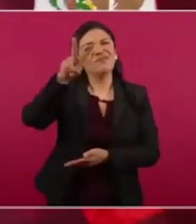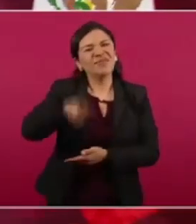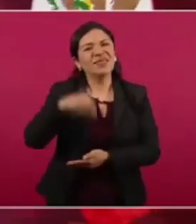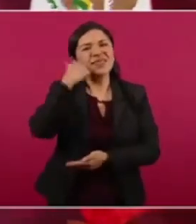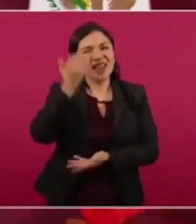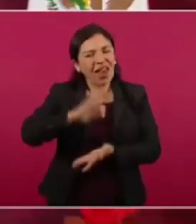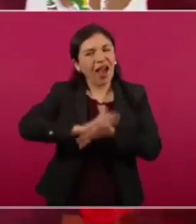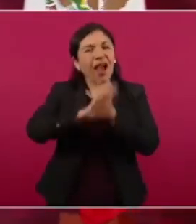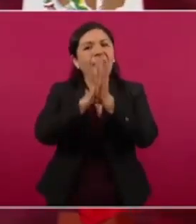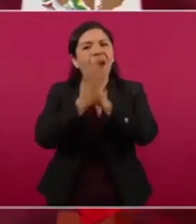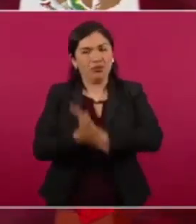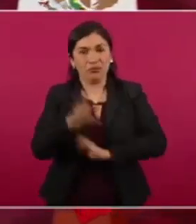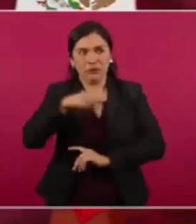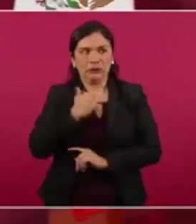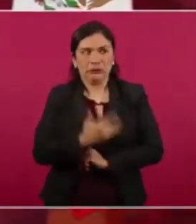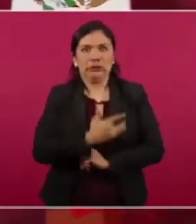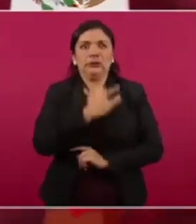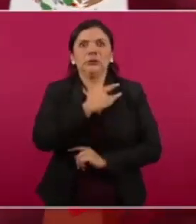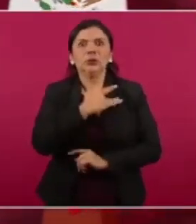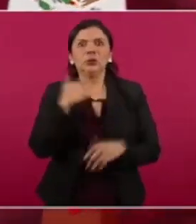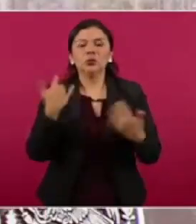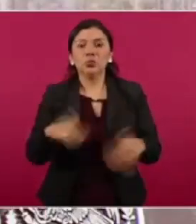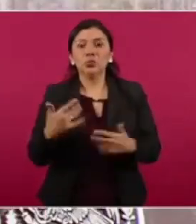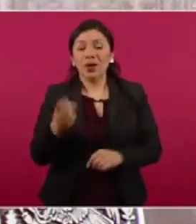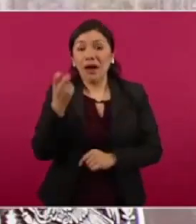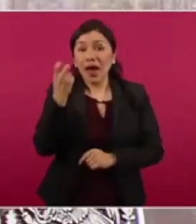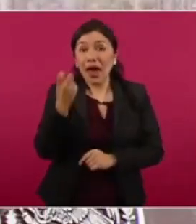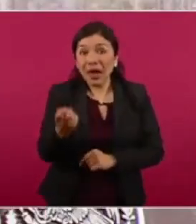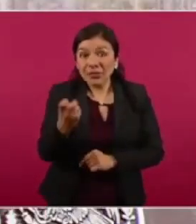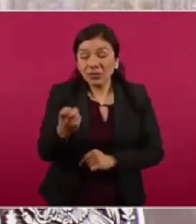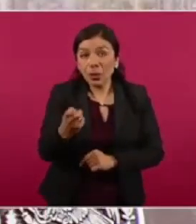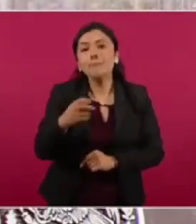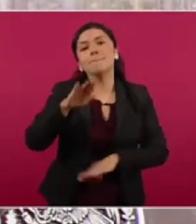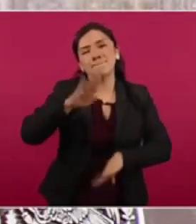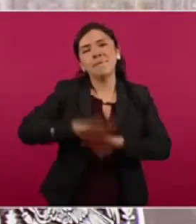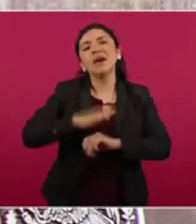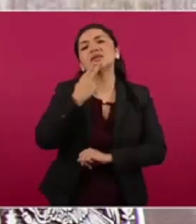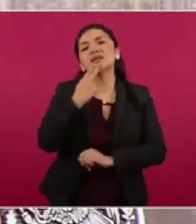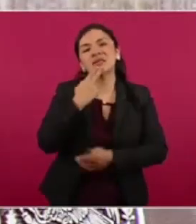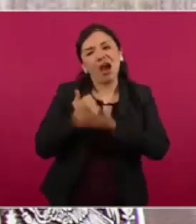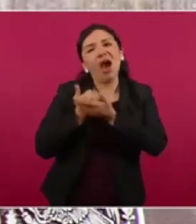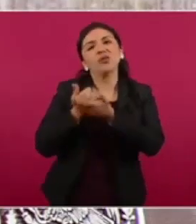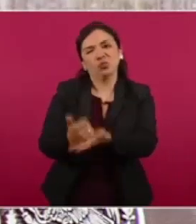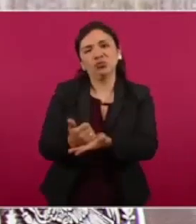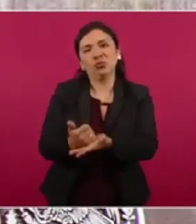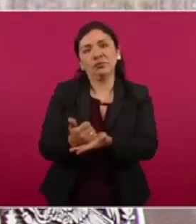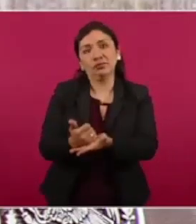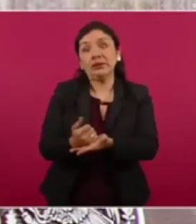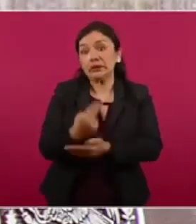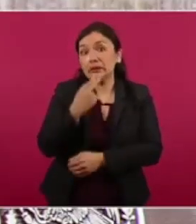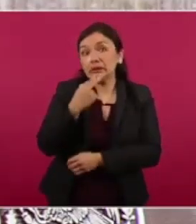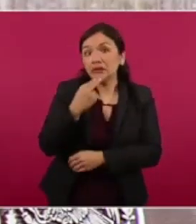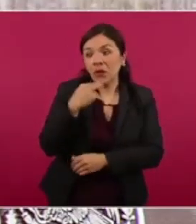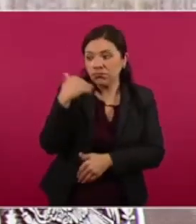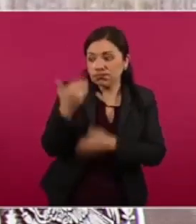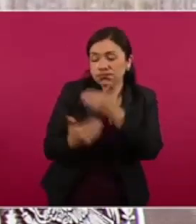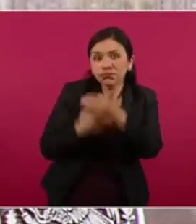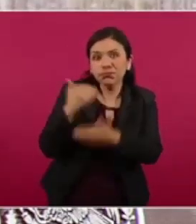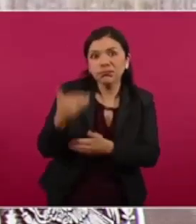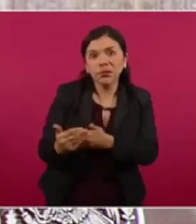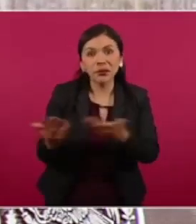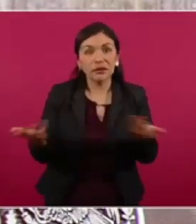porque sentimos que eso es lo que ayuda y está ayudando.